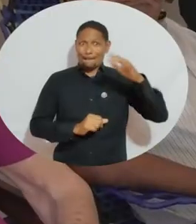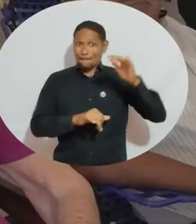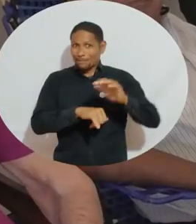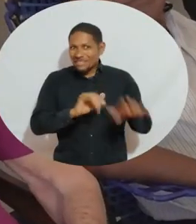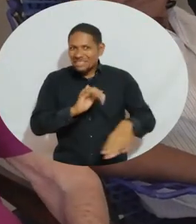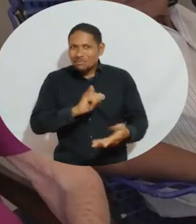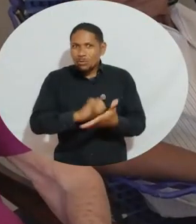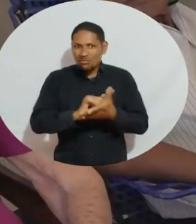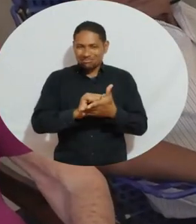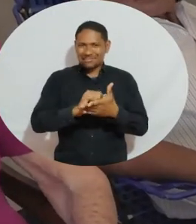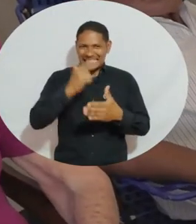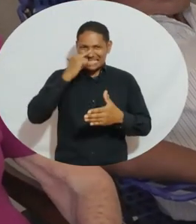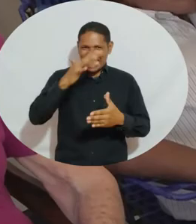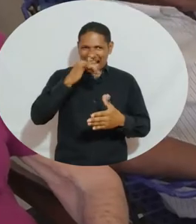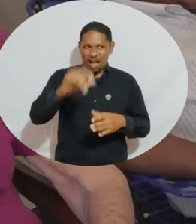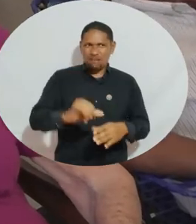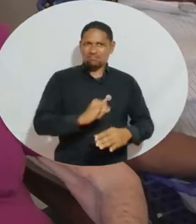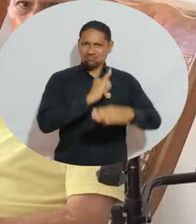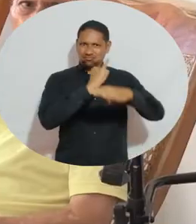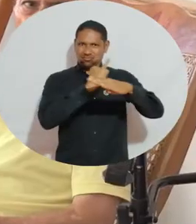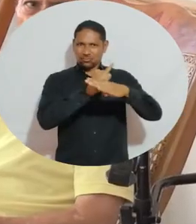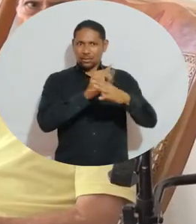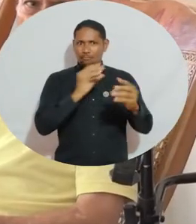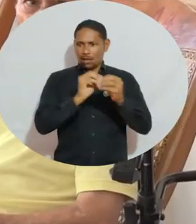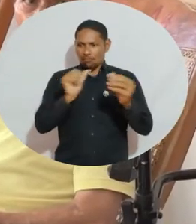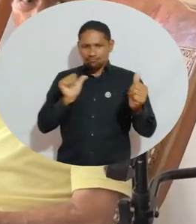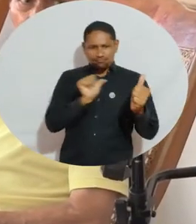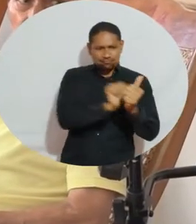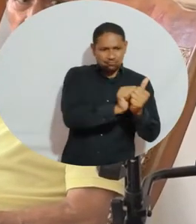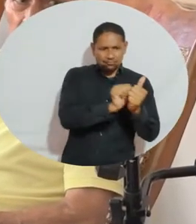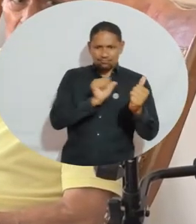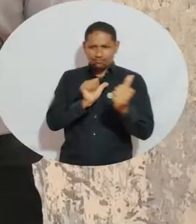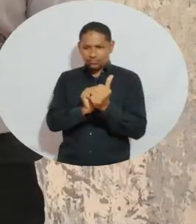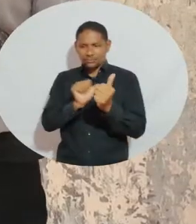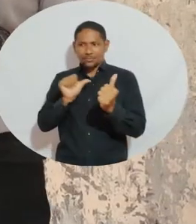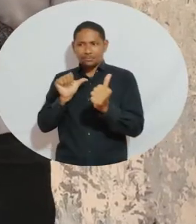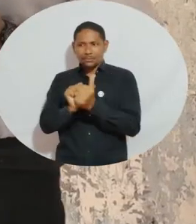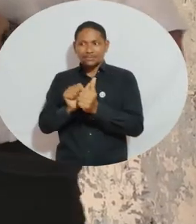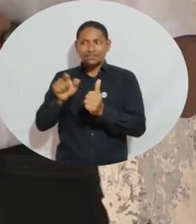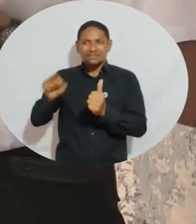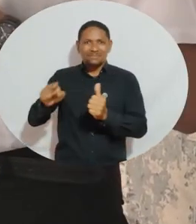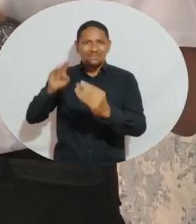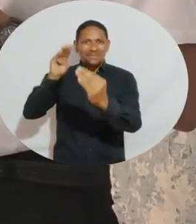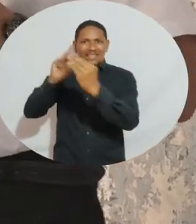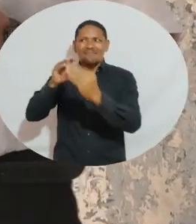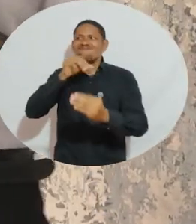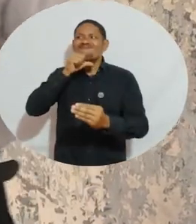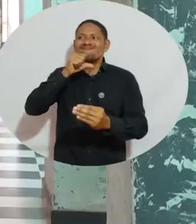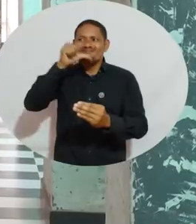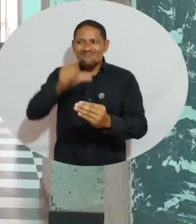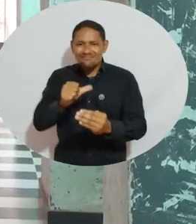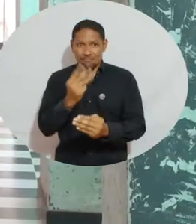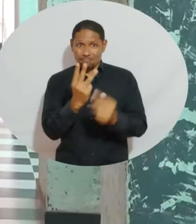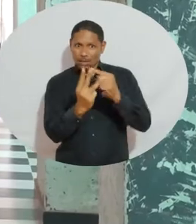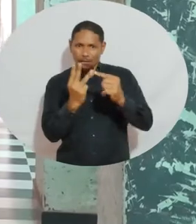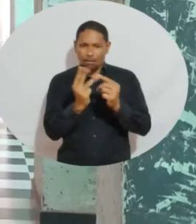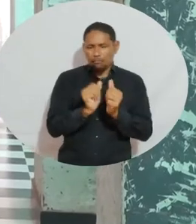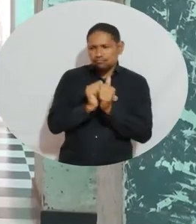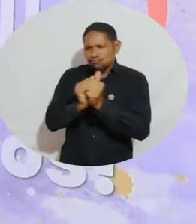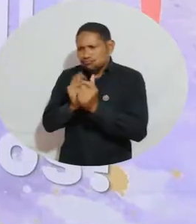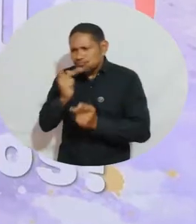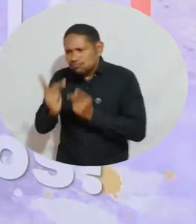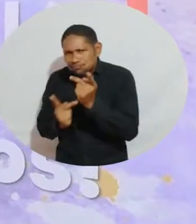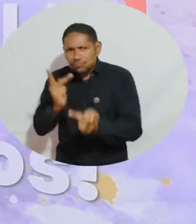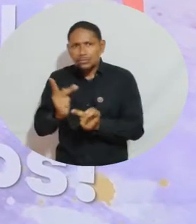diócesis de Santa Marta, y el Padre Mario González García, representante legal del Centro de Bienestar al Anciano Sagrados Corazones de Jesús y